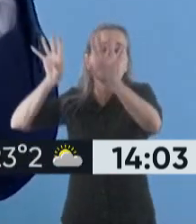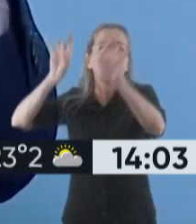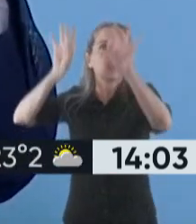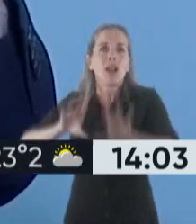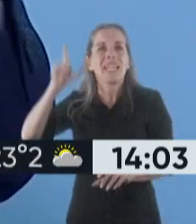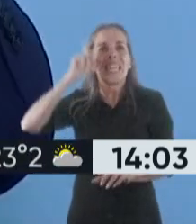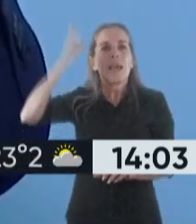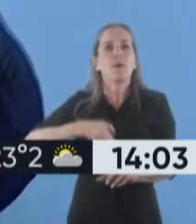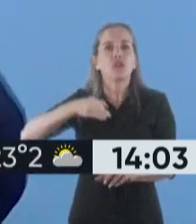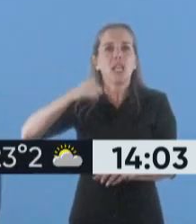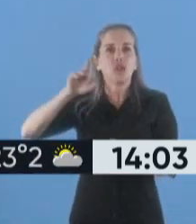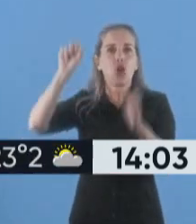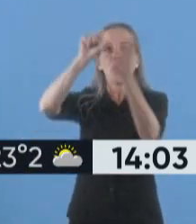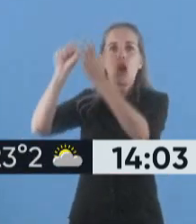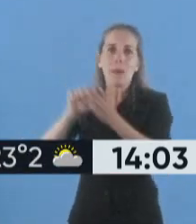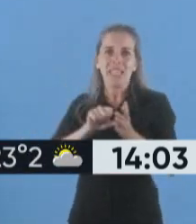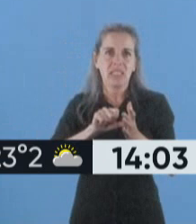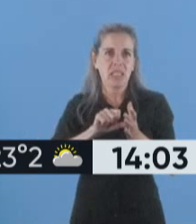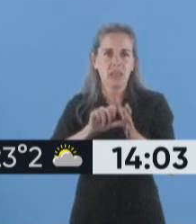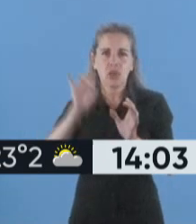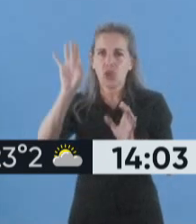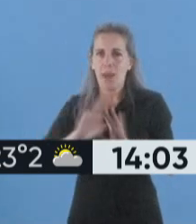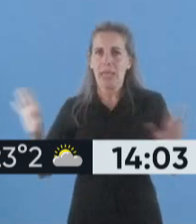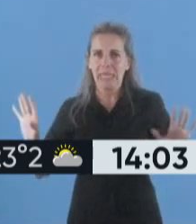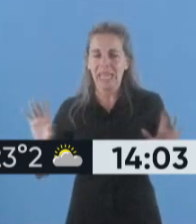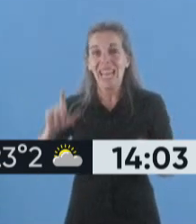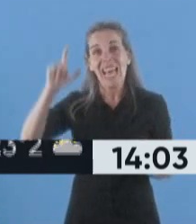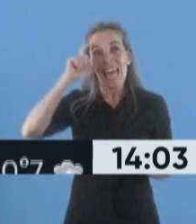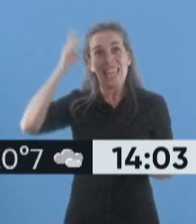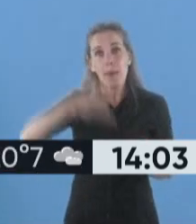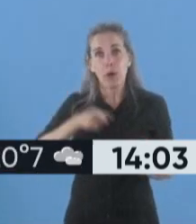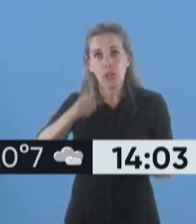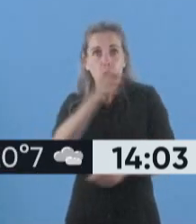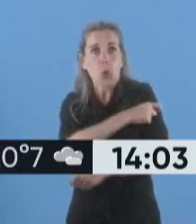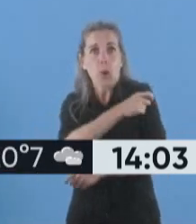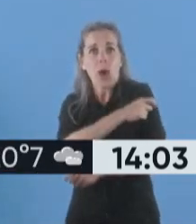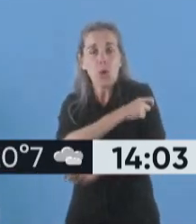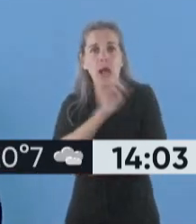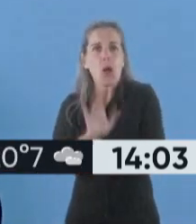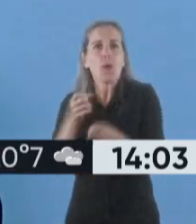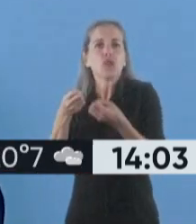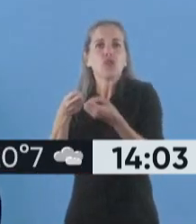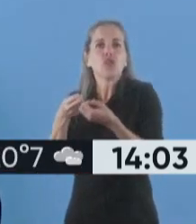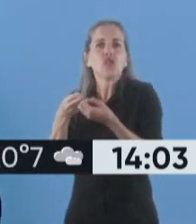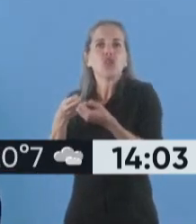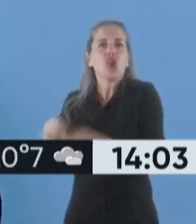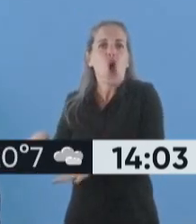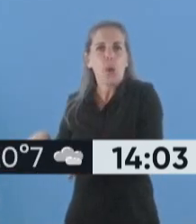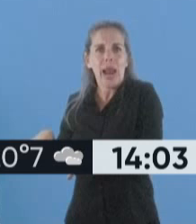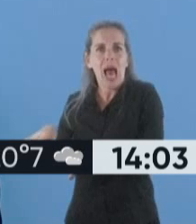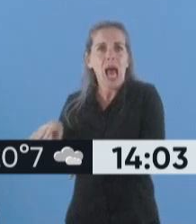de la población del mundo central. Y el 10% de vacunas remanentes las peleábamos